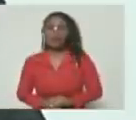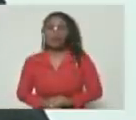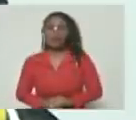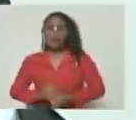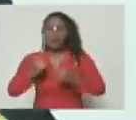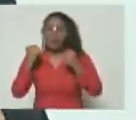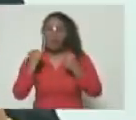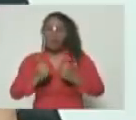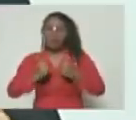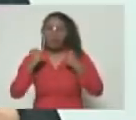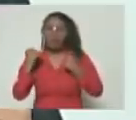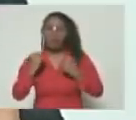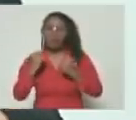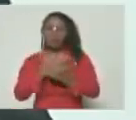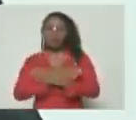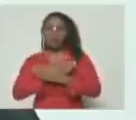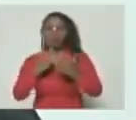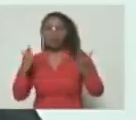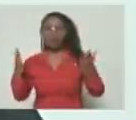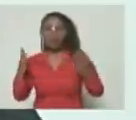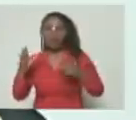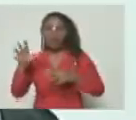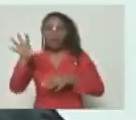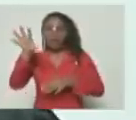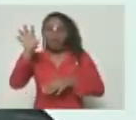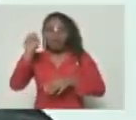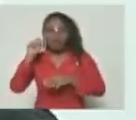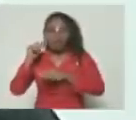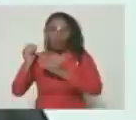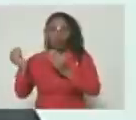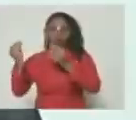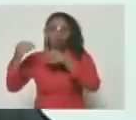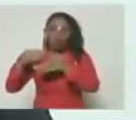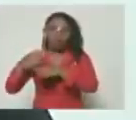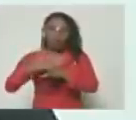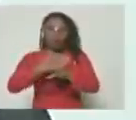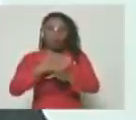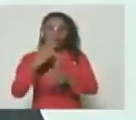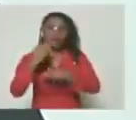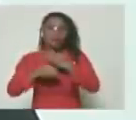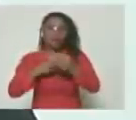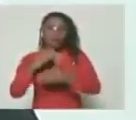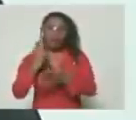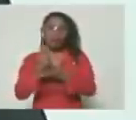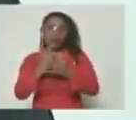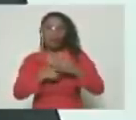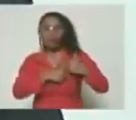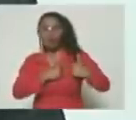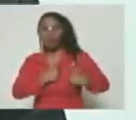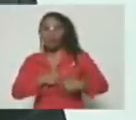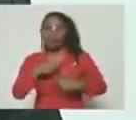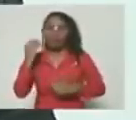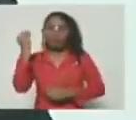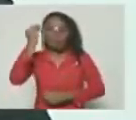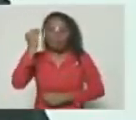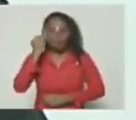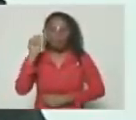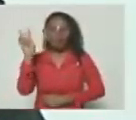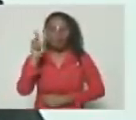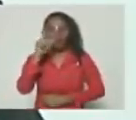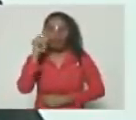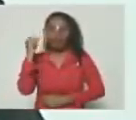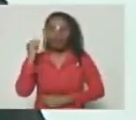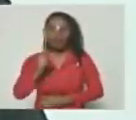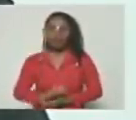fuerte, de disposición de entendernos, pero lo hicimos siempre con el corazón pensando en todas las venezolanas y en todos los